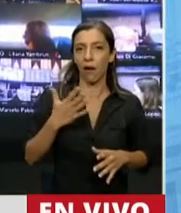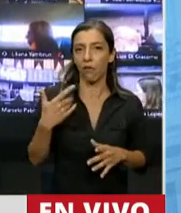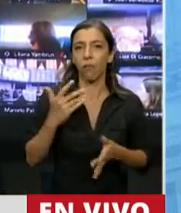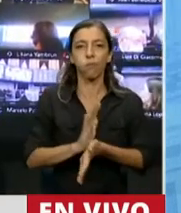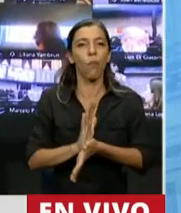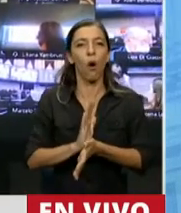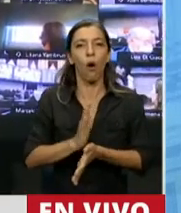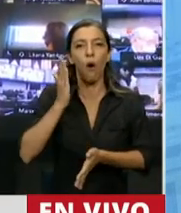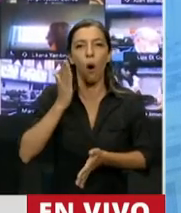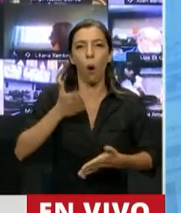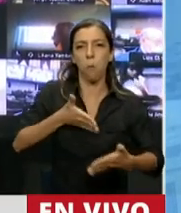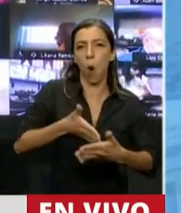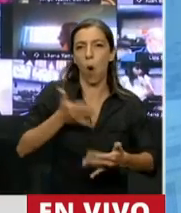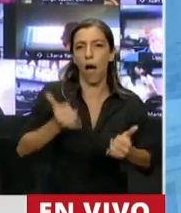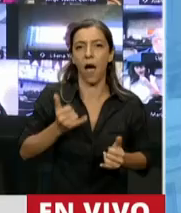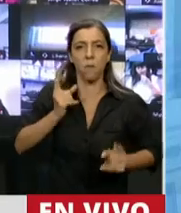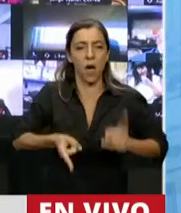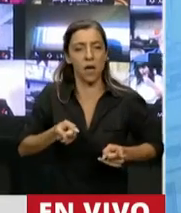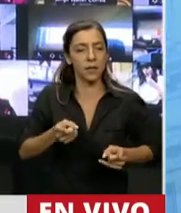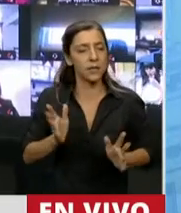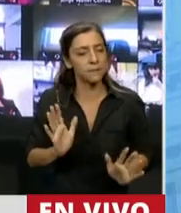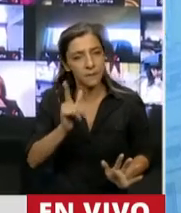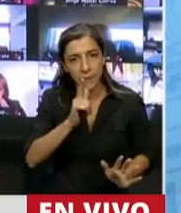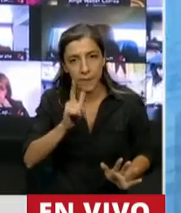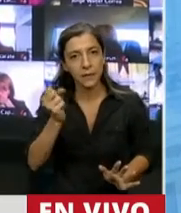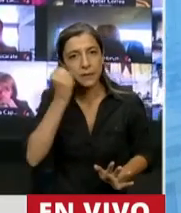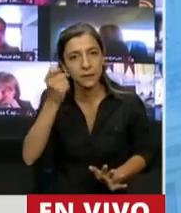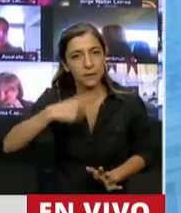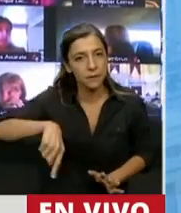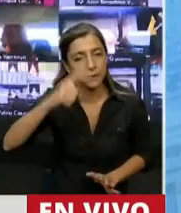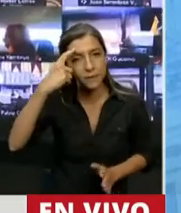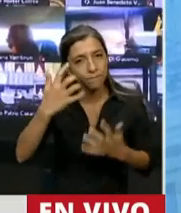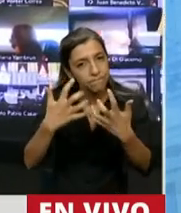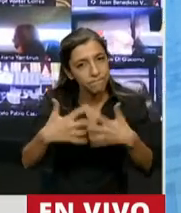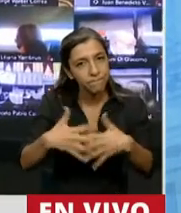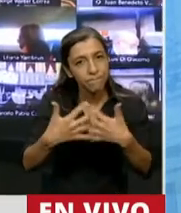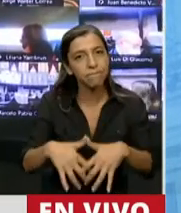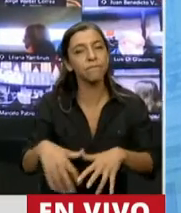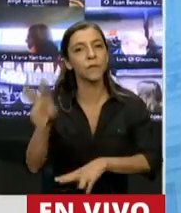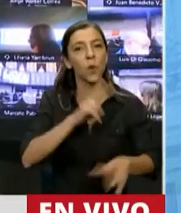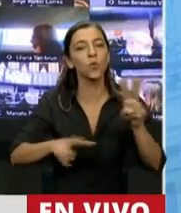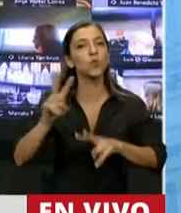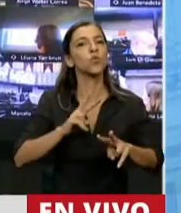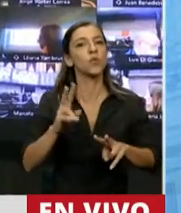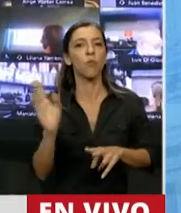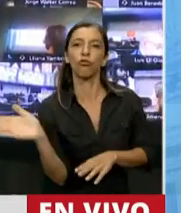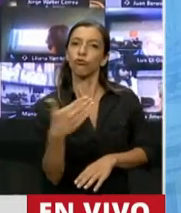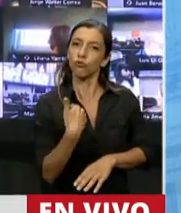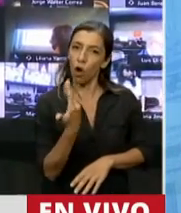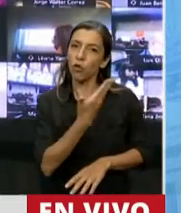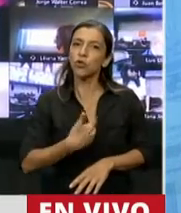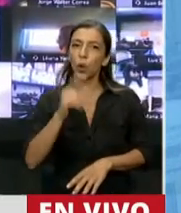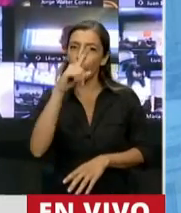me parece que es un momento de reflexión me parece que es un momento donde el gobierno nacional debe hacer una verdadera